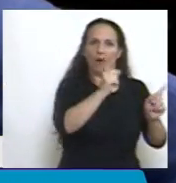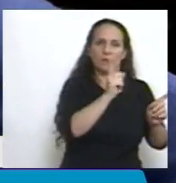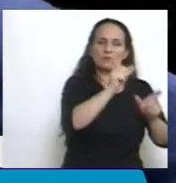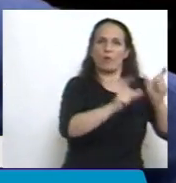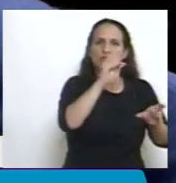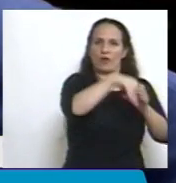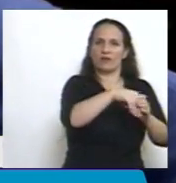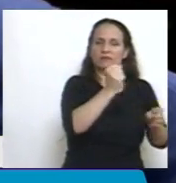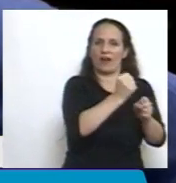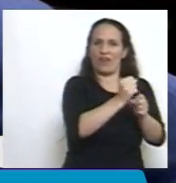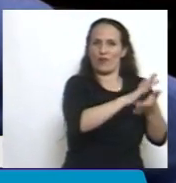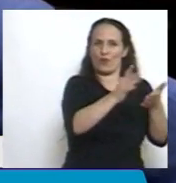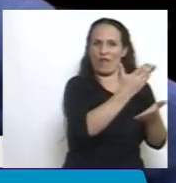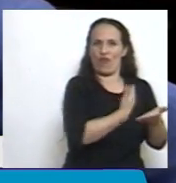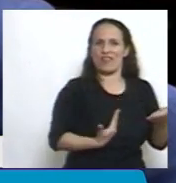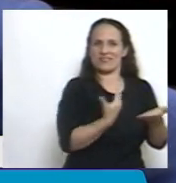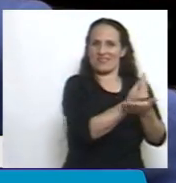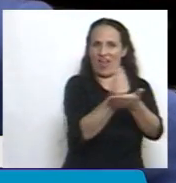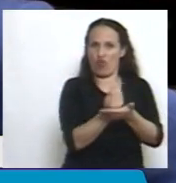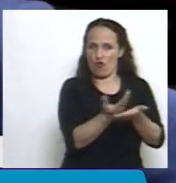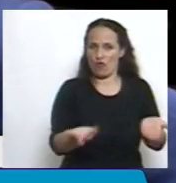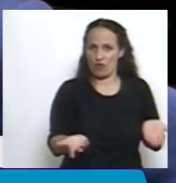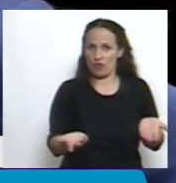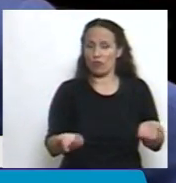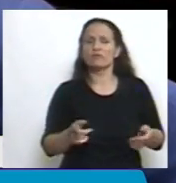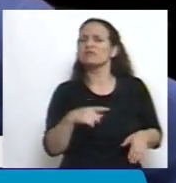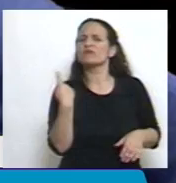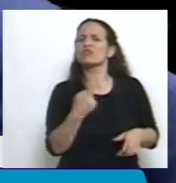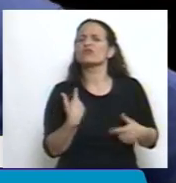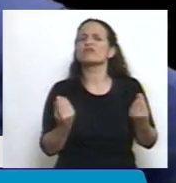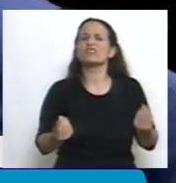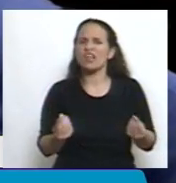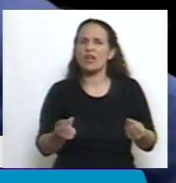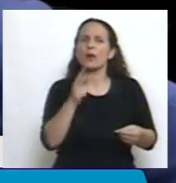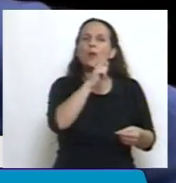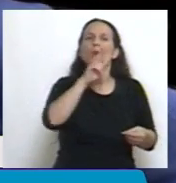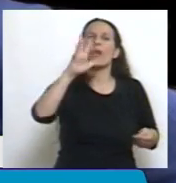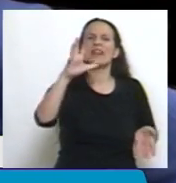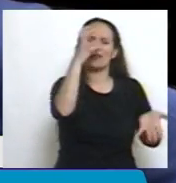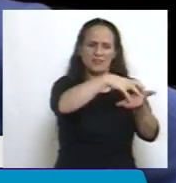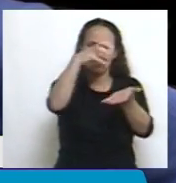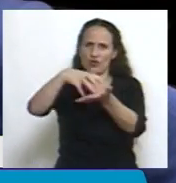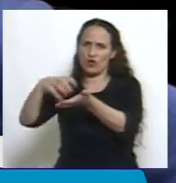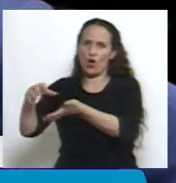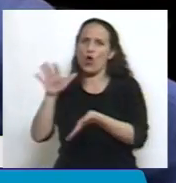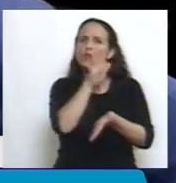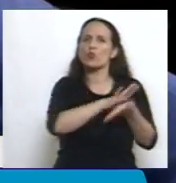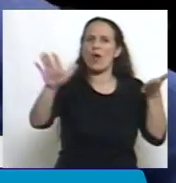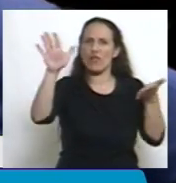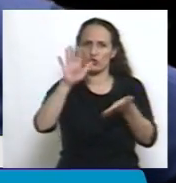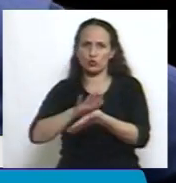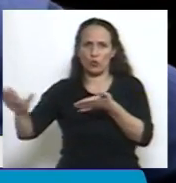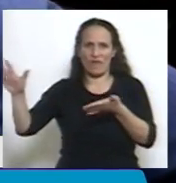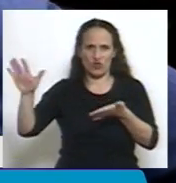los últimos 2 años, por ejemplo, acá? Hemos creado nada menos que 25 organismos nuevos. 25